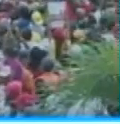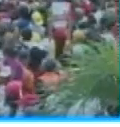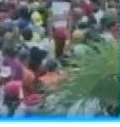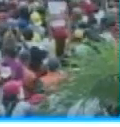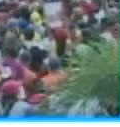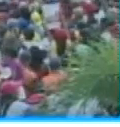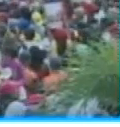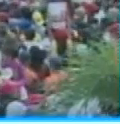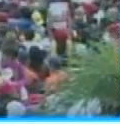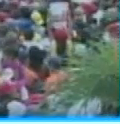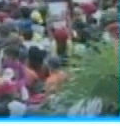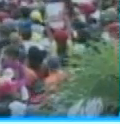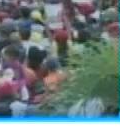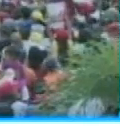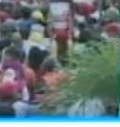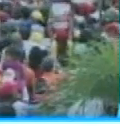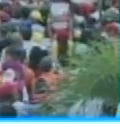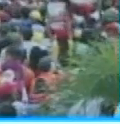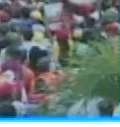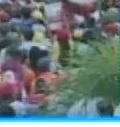en Paraguaná.